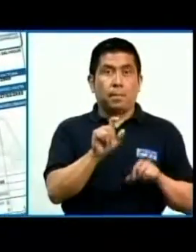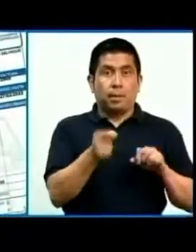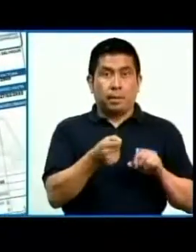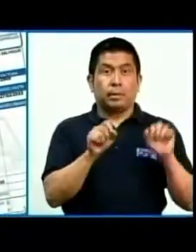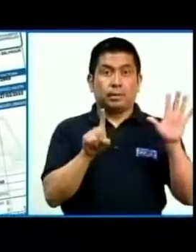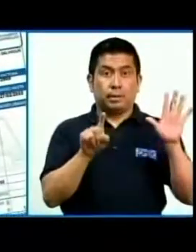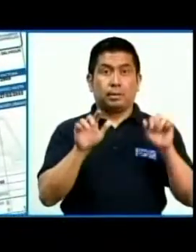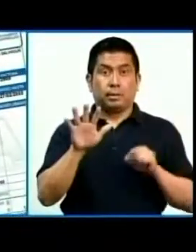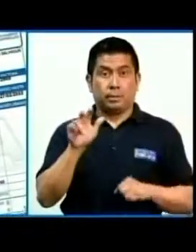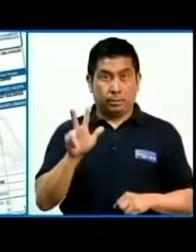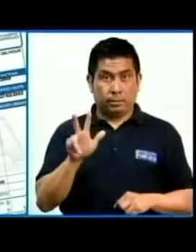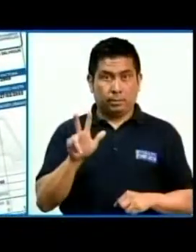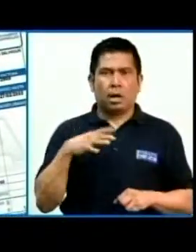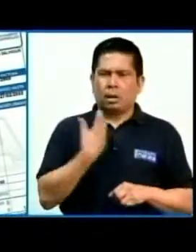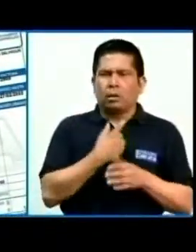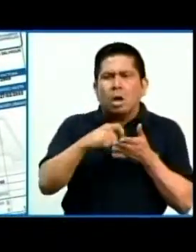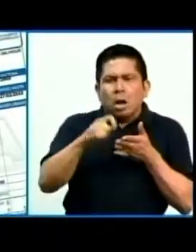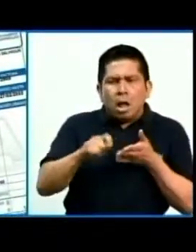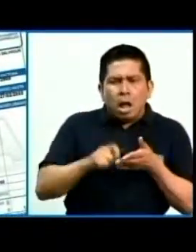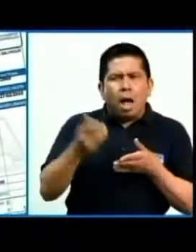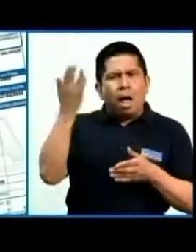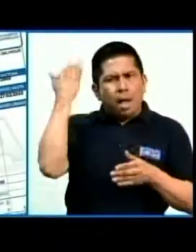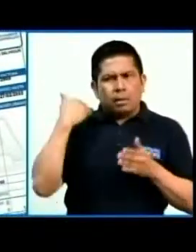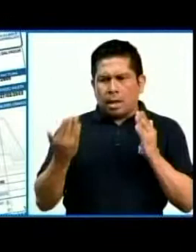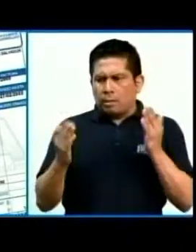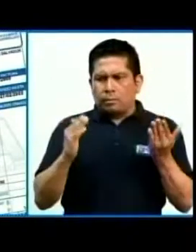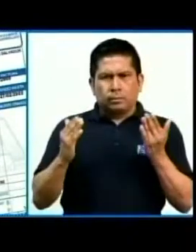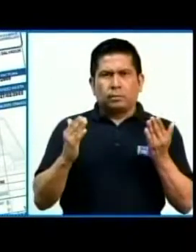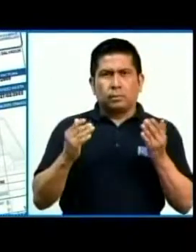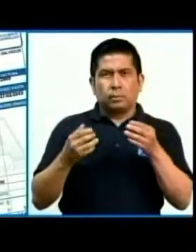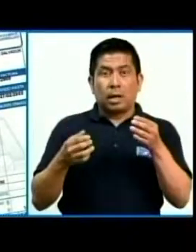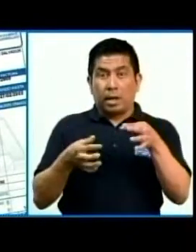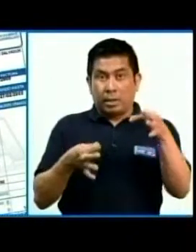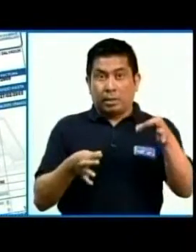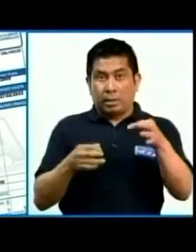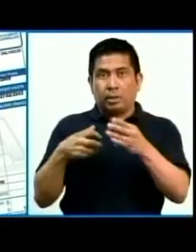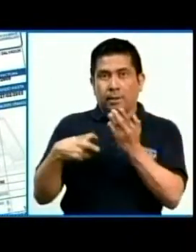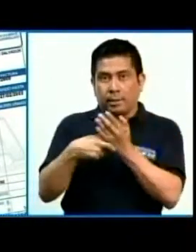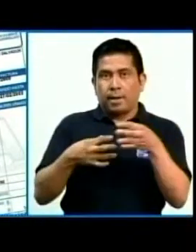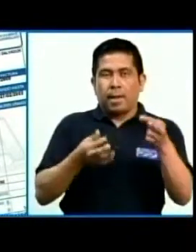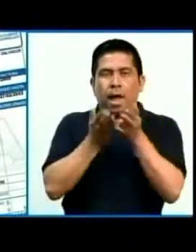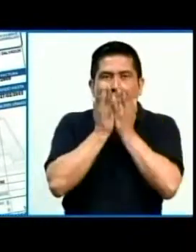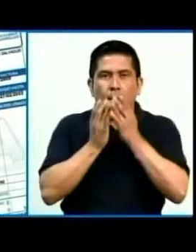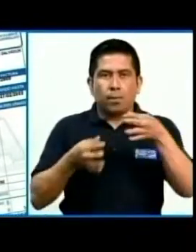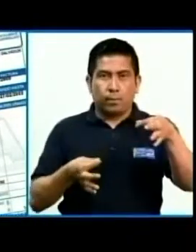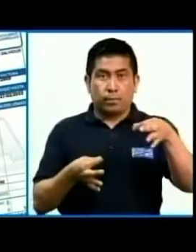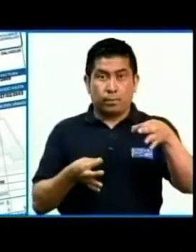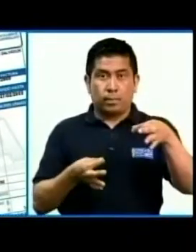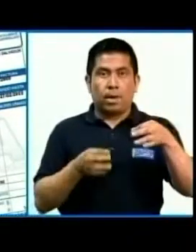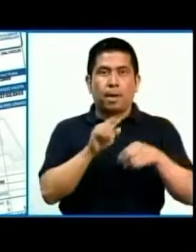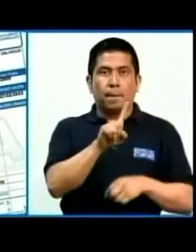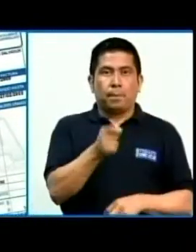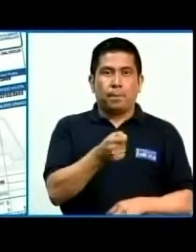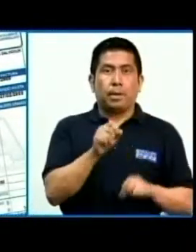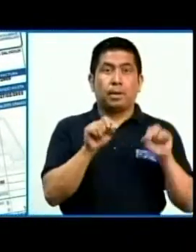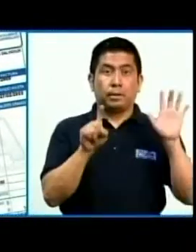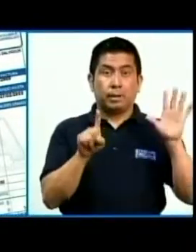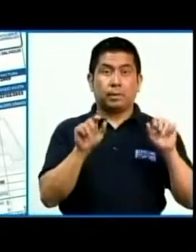marca 1653. Hay que revisar la lectura anterior que está indicada en tu recibo de agua.